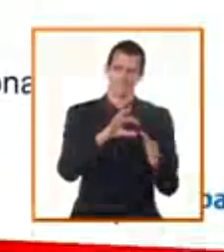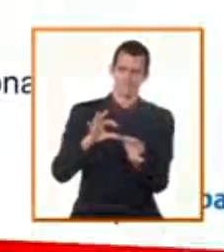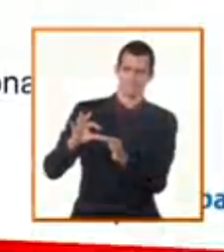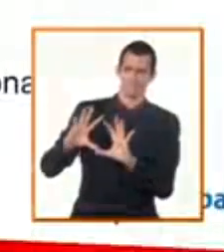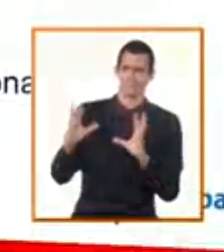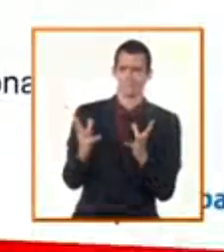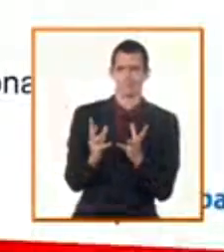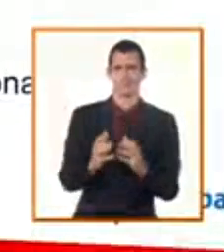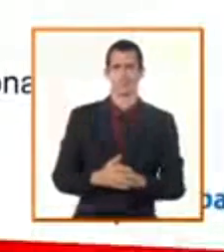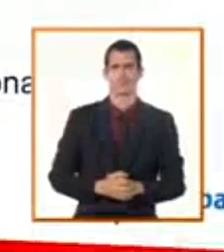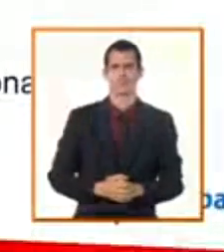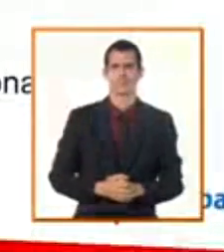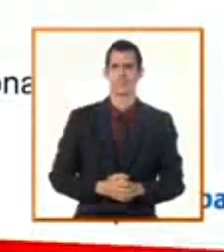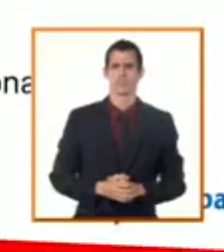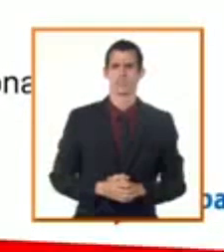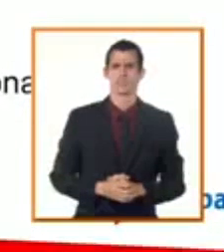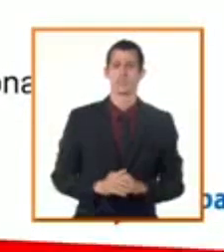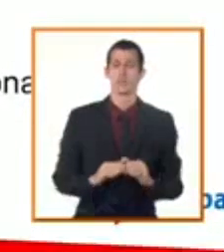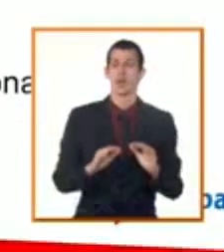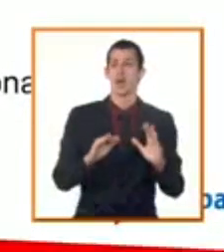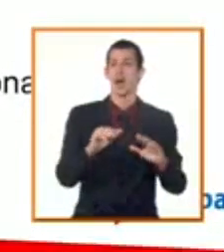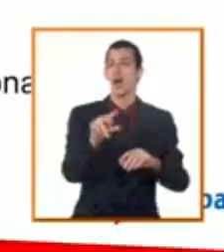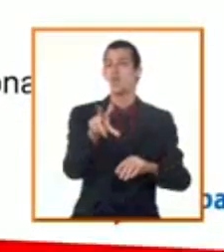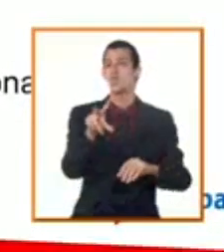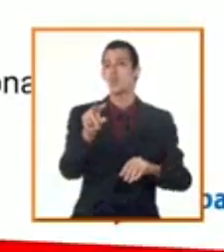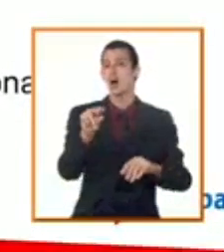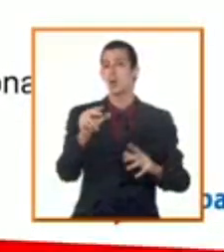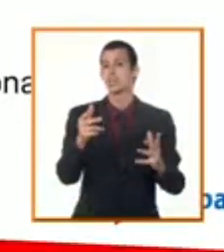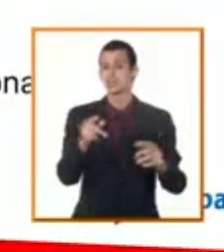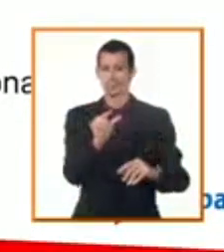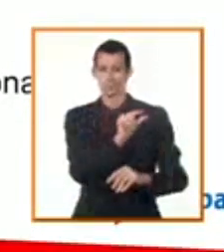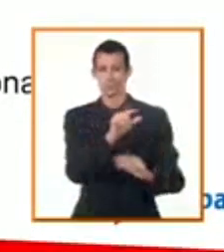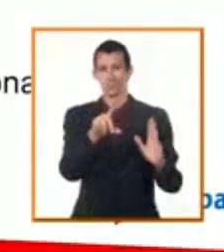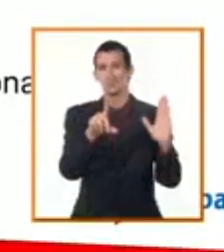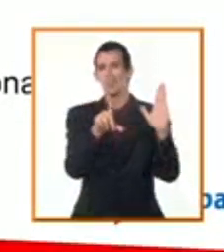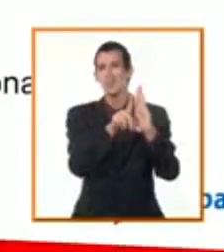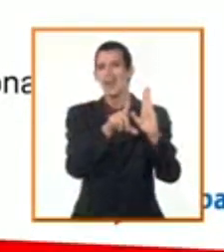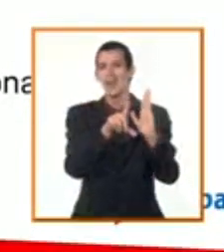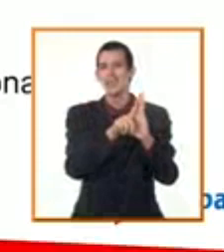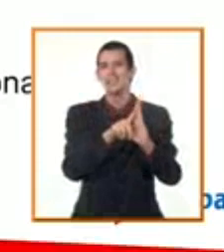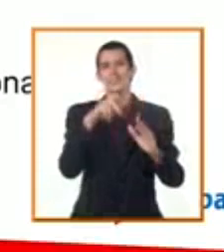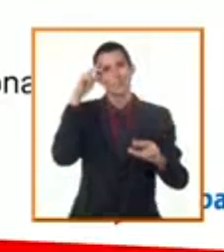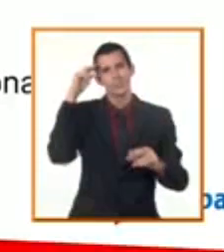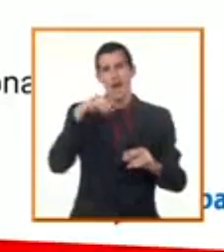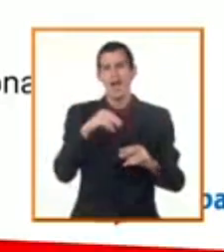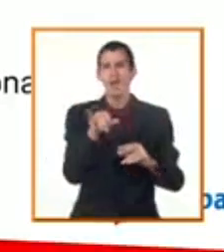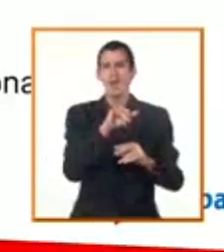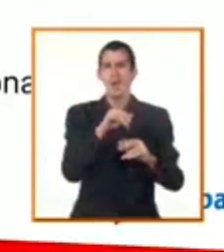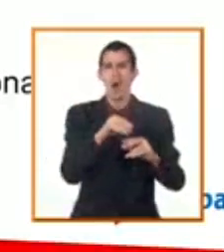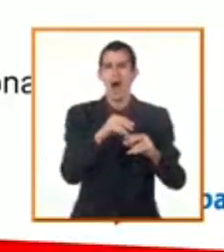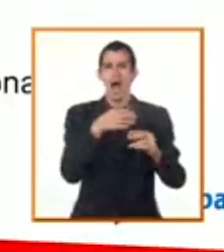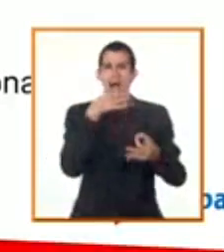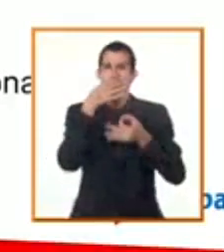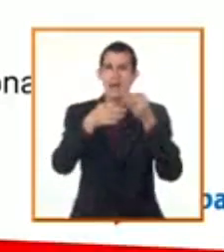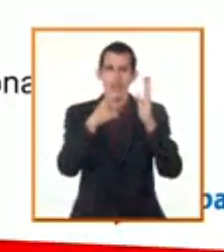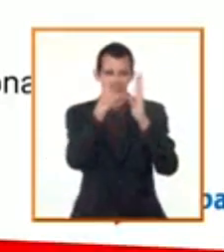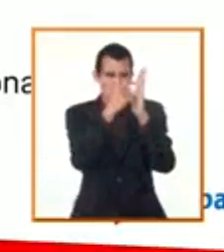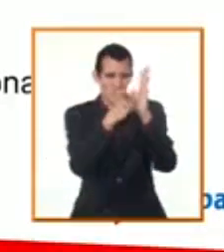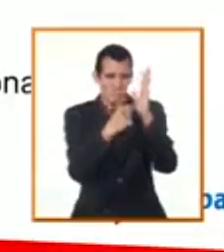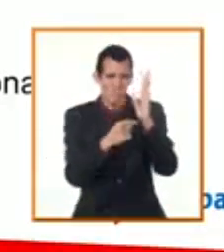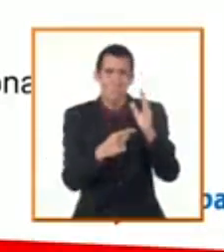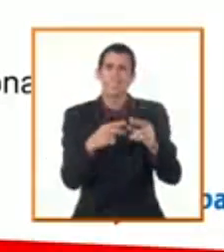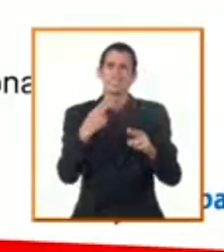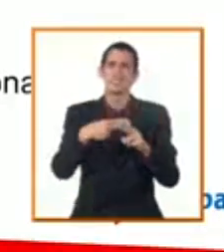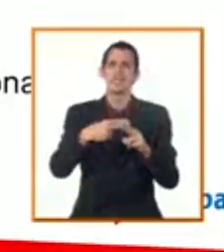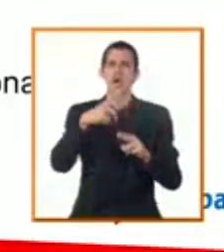vigencia de nuestro nuevo Código Penal, la Ley de Proceso Penal, la Ley de Ejecución Penal, que complementan las convenciones de droga. No debemos ver la